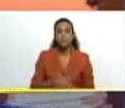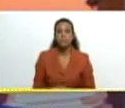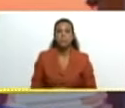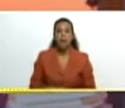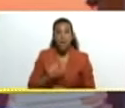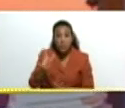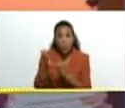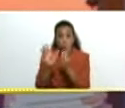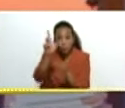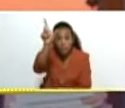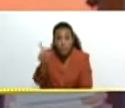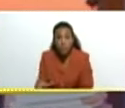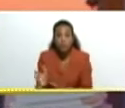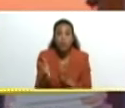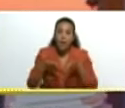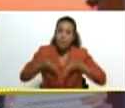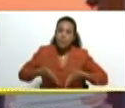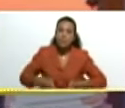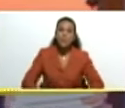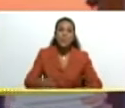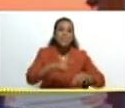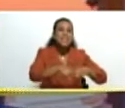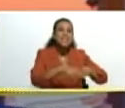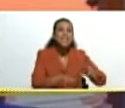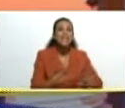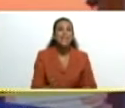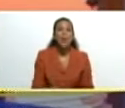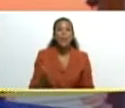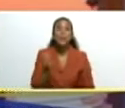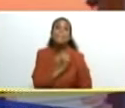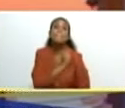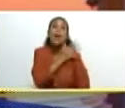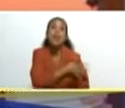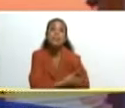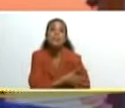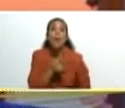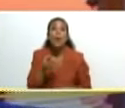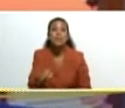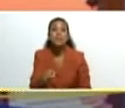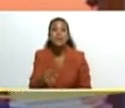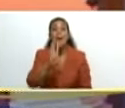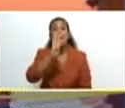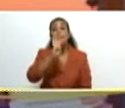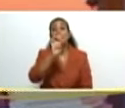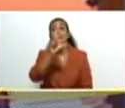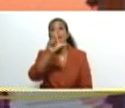Y ese Jesús nació como niño palestino. Nació en Belén,